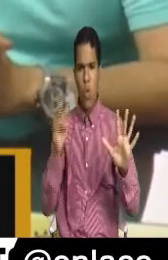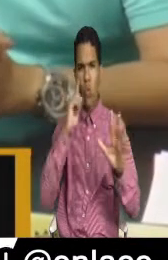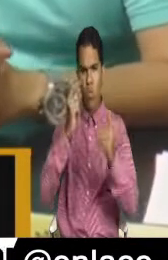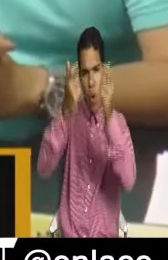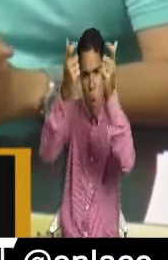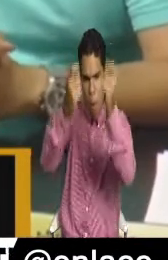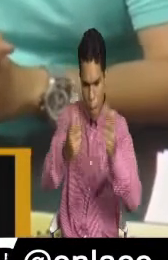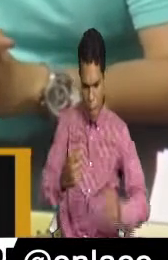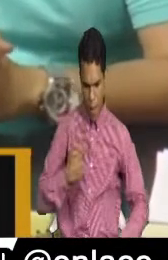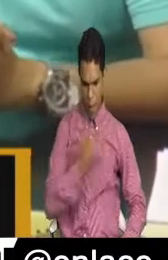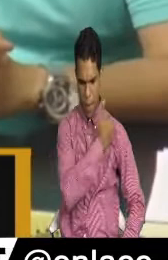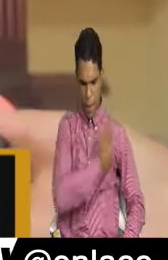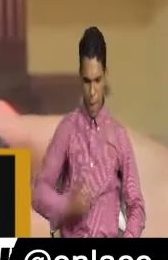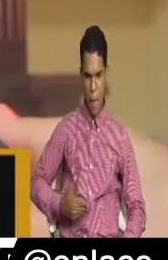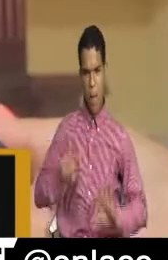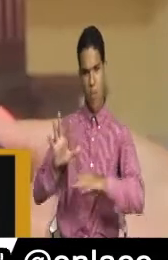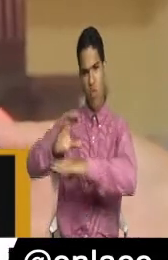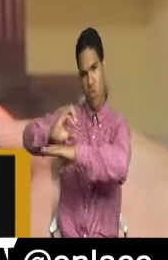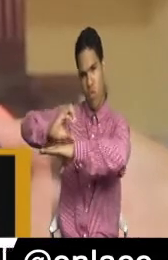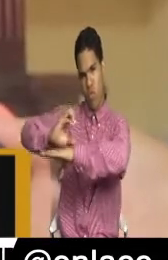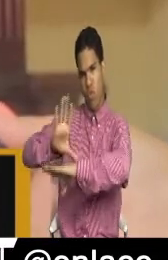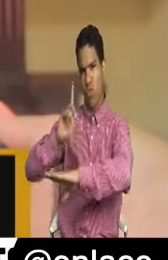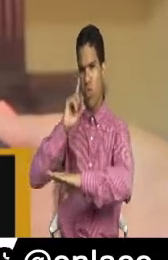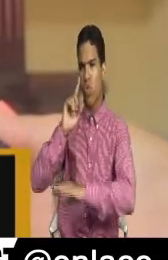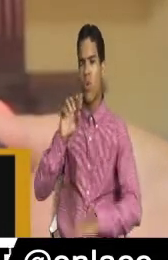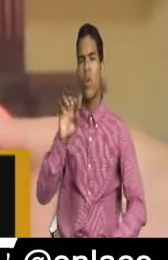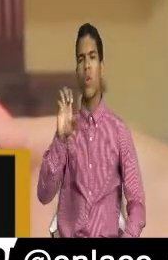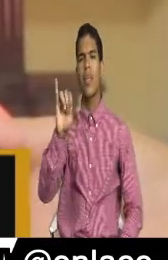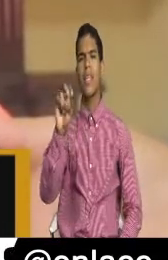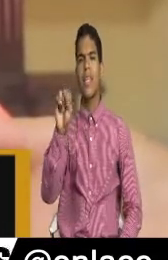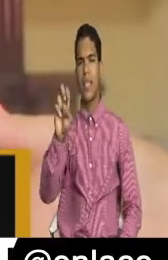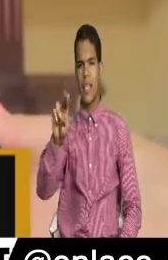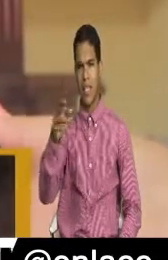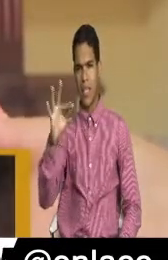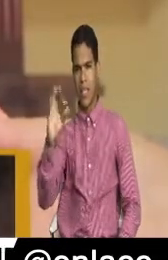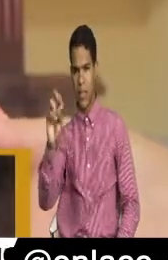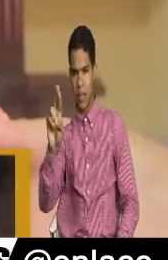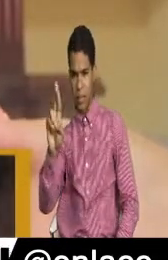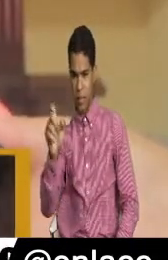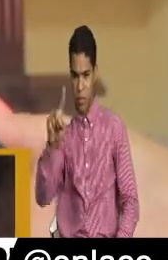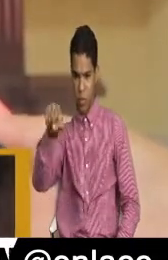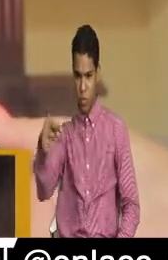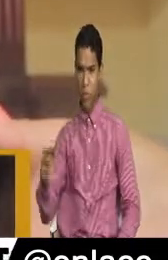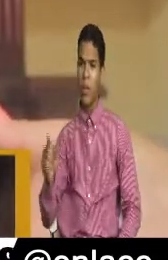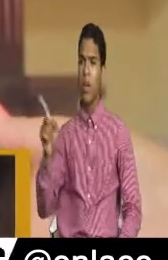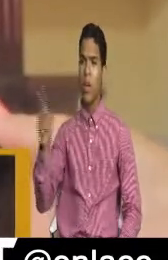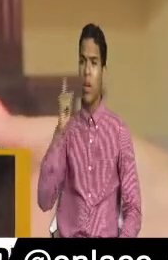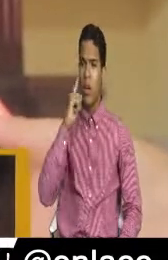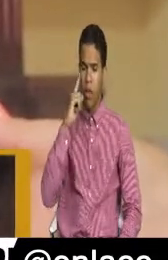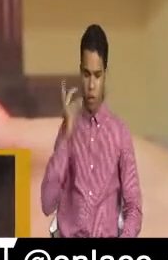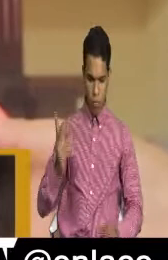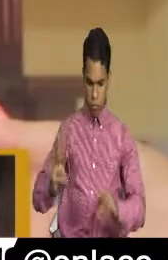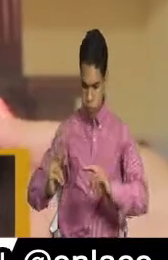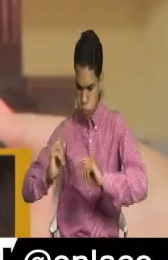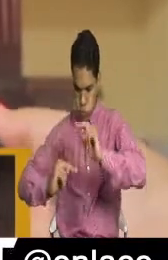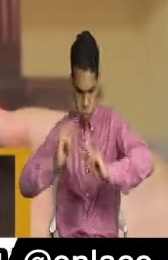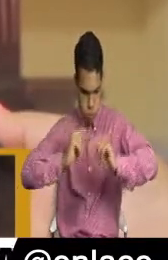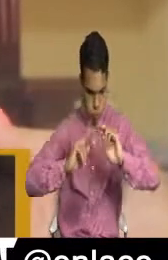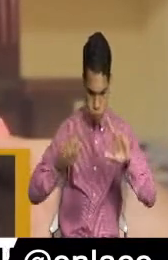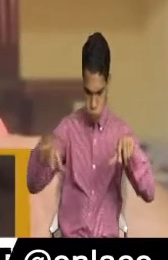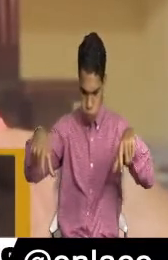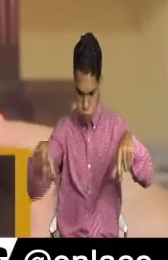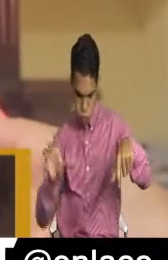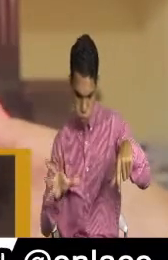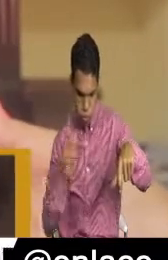la Corporación Edilicia, Ober Torres. La cárcel va a quedar construida en el centro, en el sitio conocido como La India. También se le dio facultad al